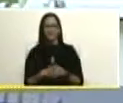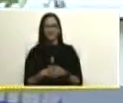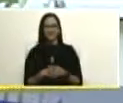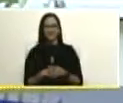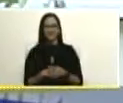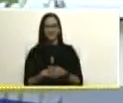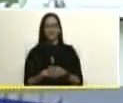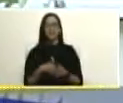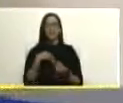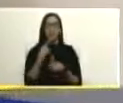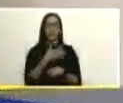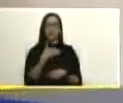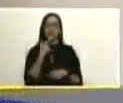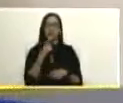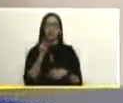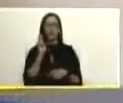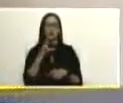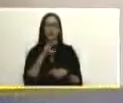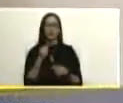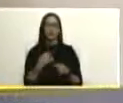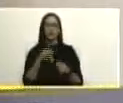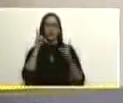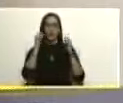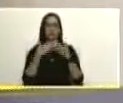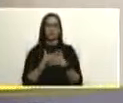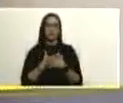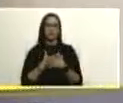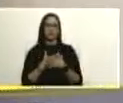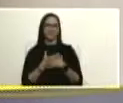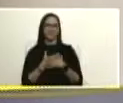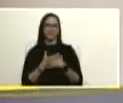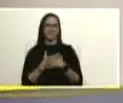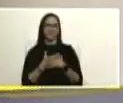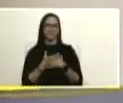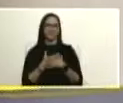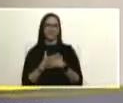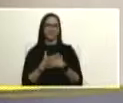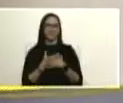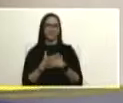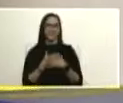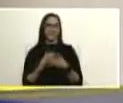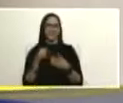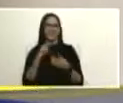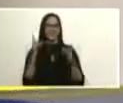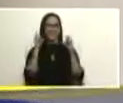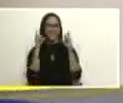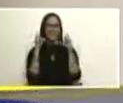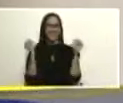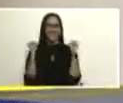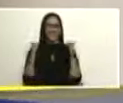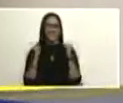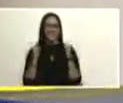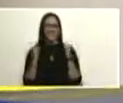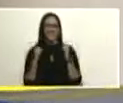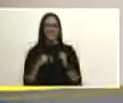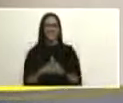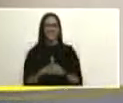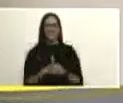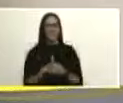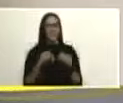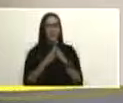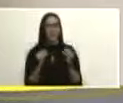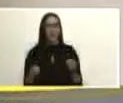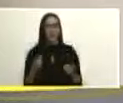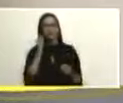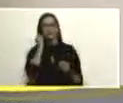Y la otra que le quiero decir, que usted no se va sin tomarse una foto conmigo. Bueno, yo tampoco me voy aquí sin tomarme una foto con ustedes. Con todas las muchachas,